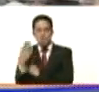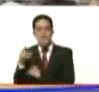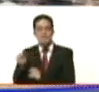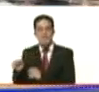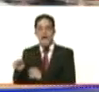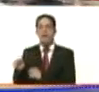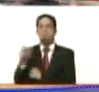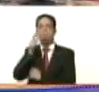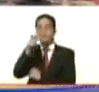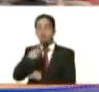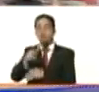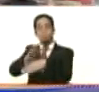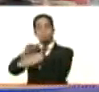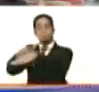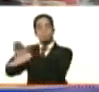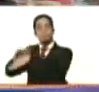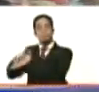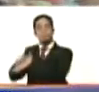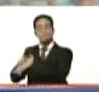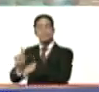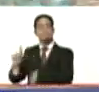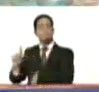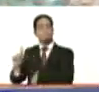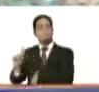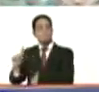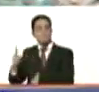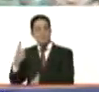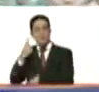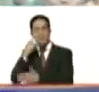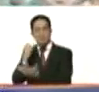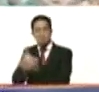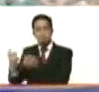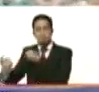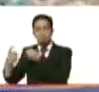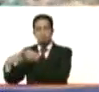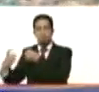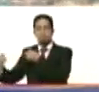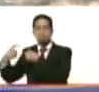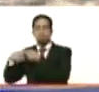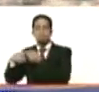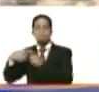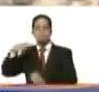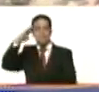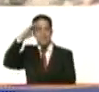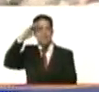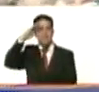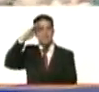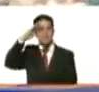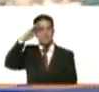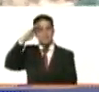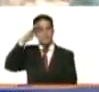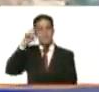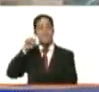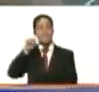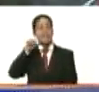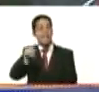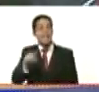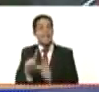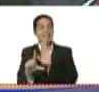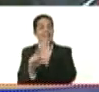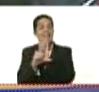Movilización Nacional como una primera aproximación a la milicia. Esta ley